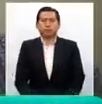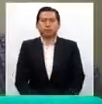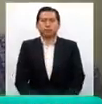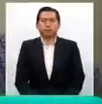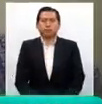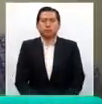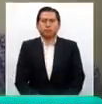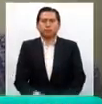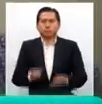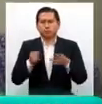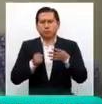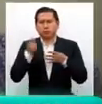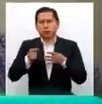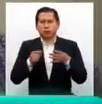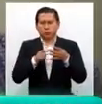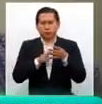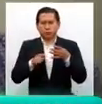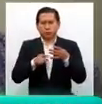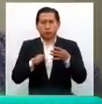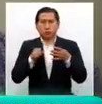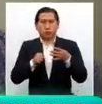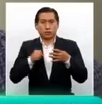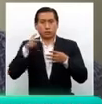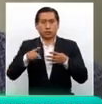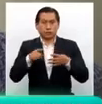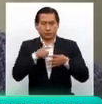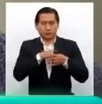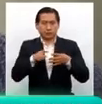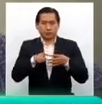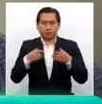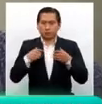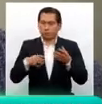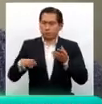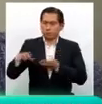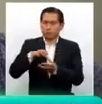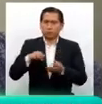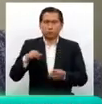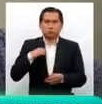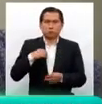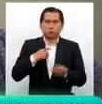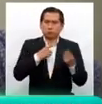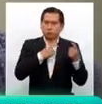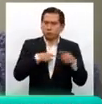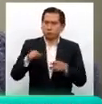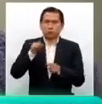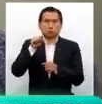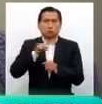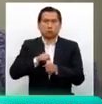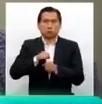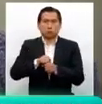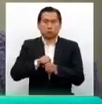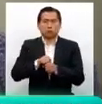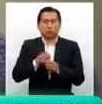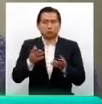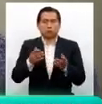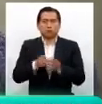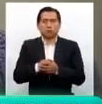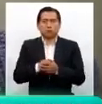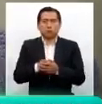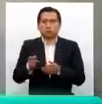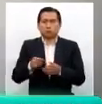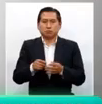Fines de agosto, los primeros días de septiembre, porque había una confusión y entonces yo fui a trabajar, específicamente fines de